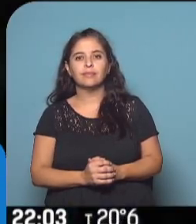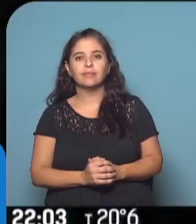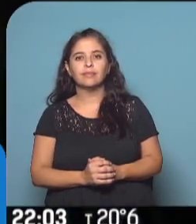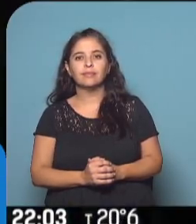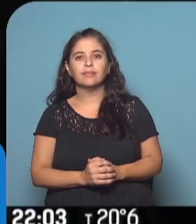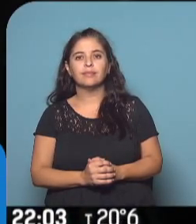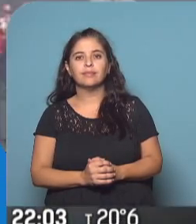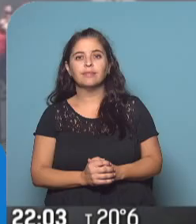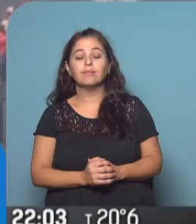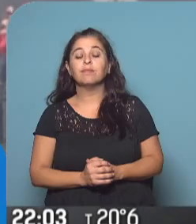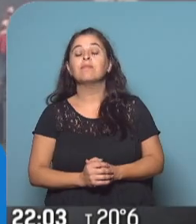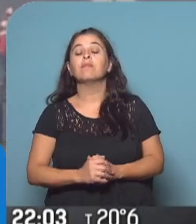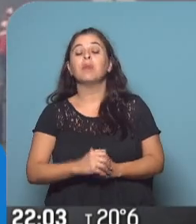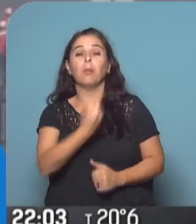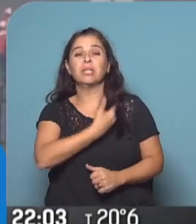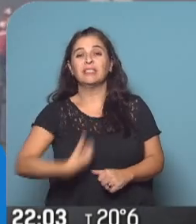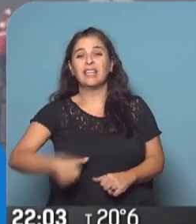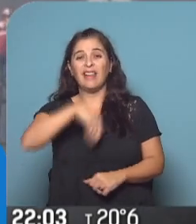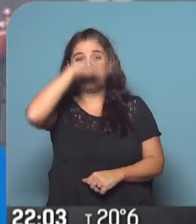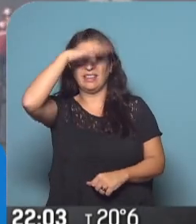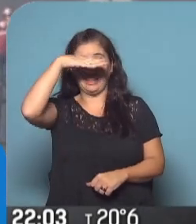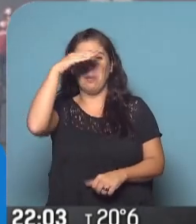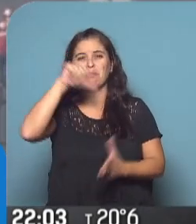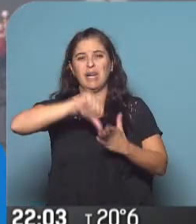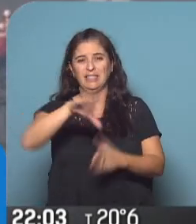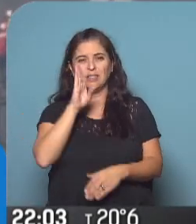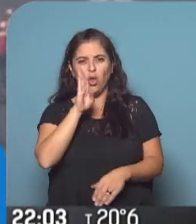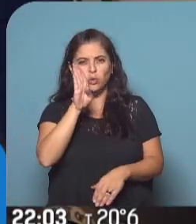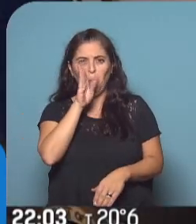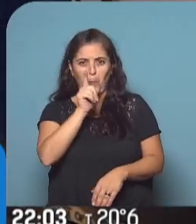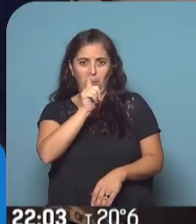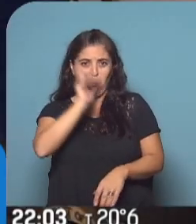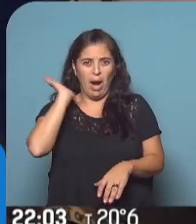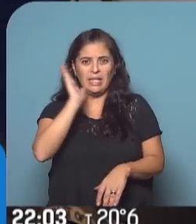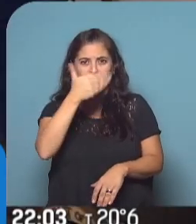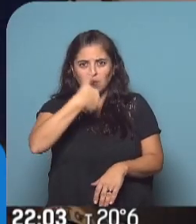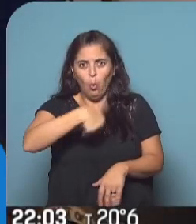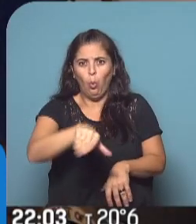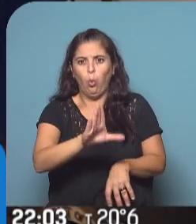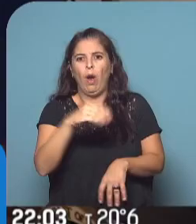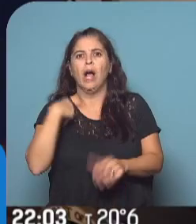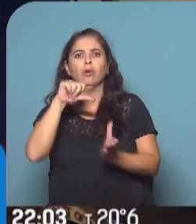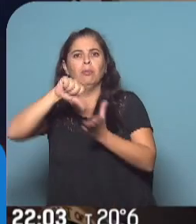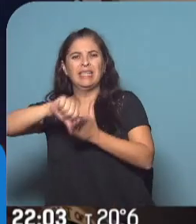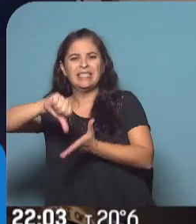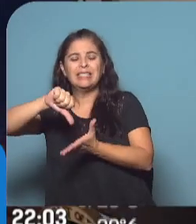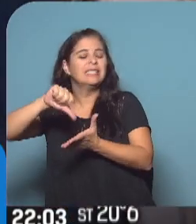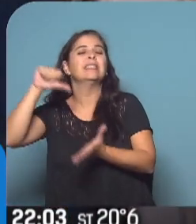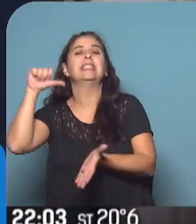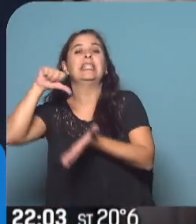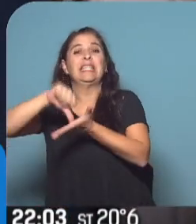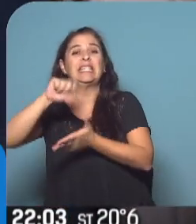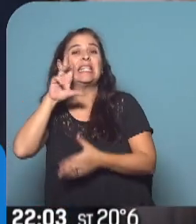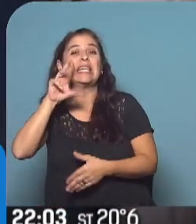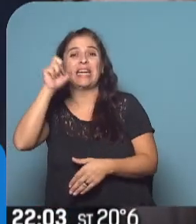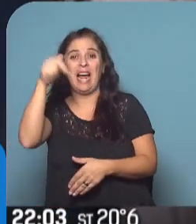La administración Trump parece estar avanzando hacia la construcción de un casus belli con Irán, fogoneada por el asesor de seguridad nacional del presidente, John